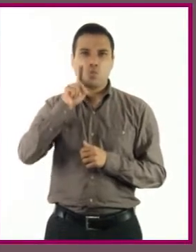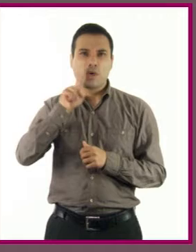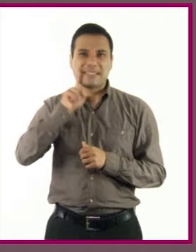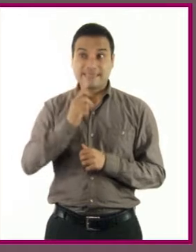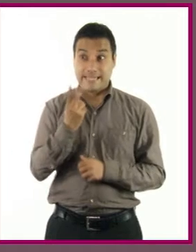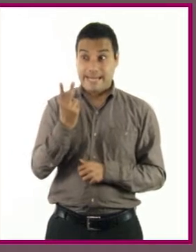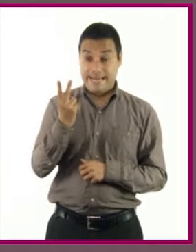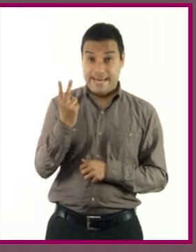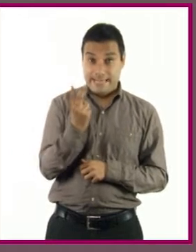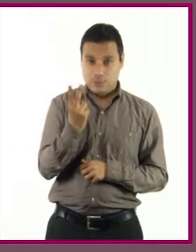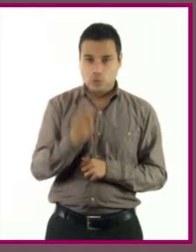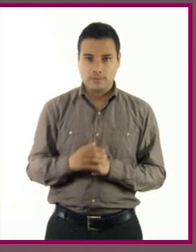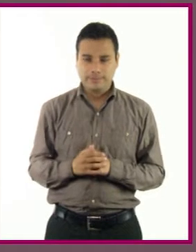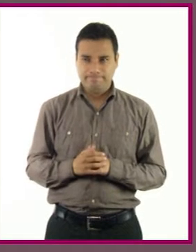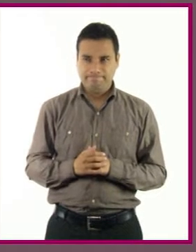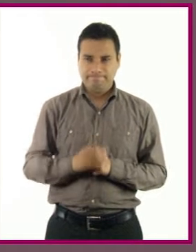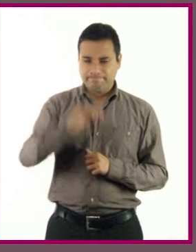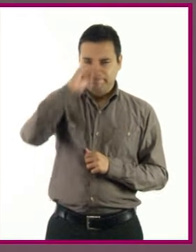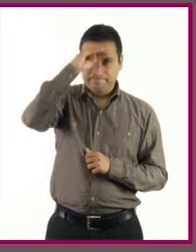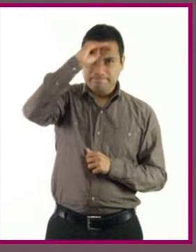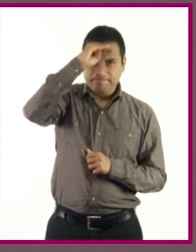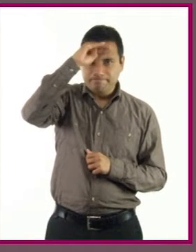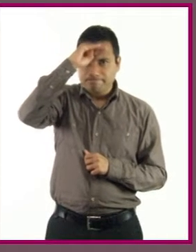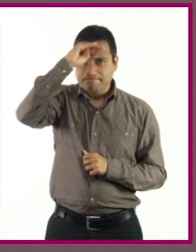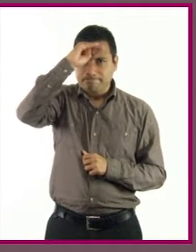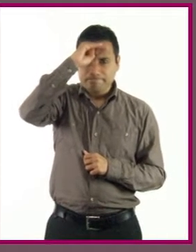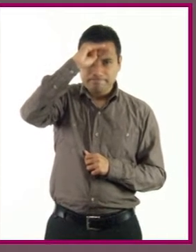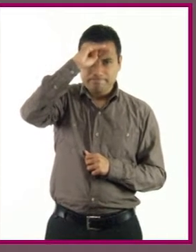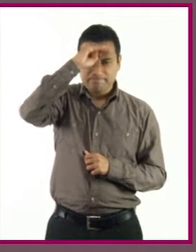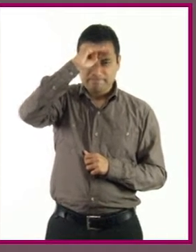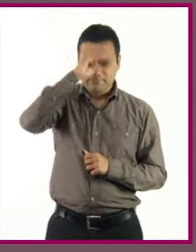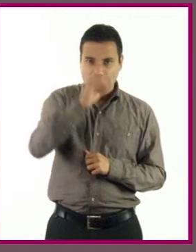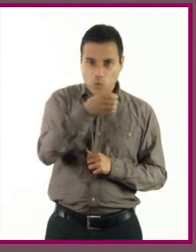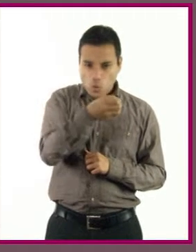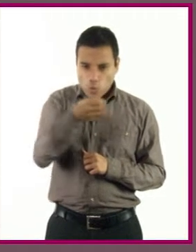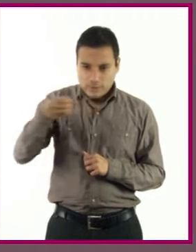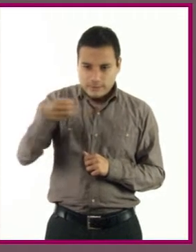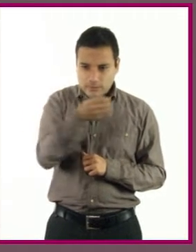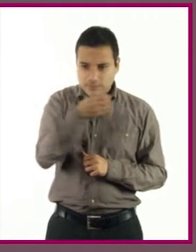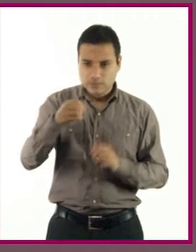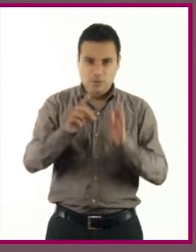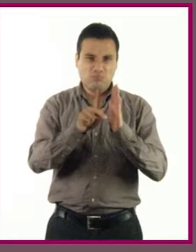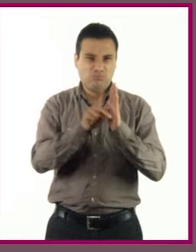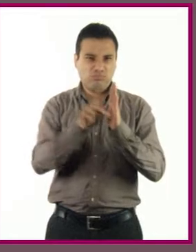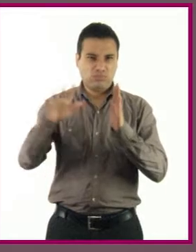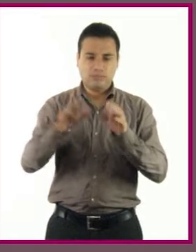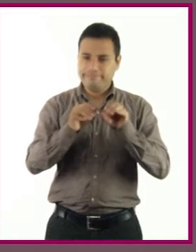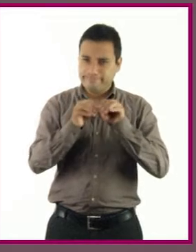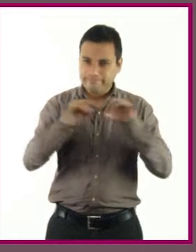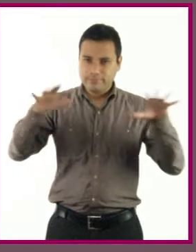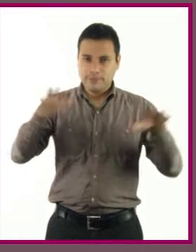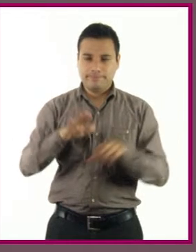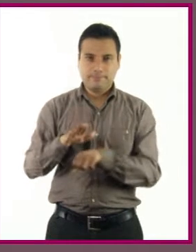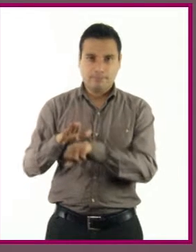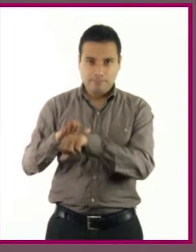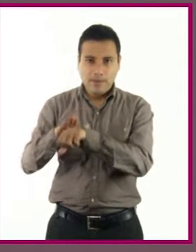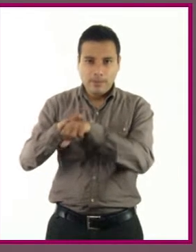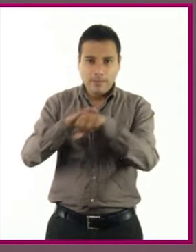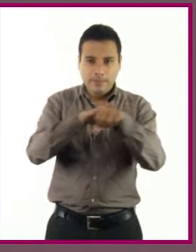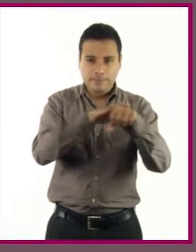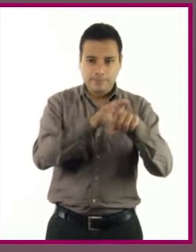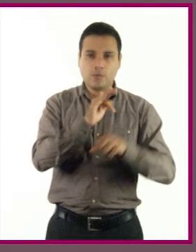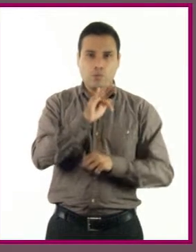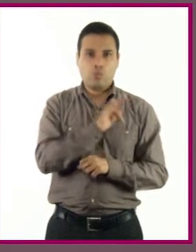Lucrecia comenzaron a organizar y difundir por medio de la prensa una convocatoria para